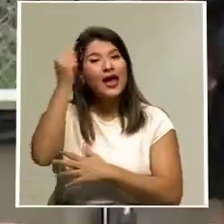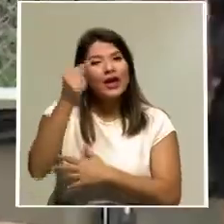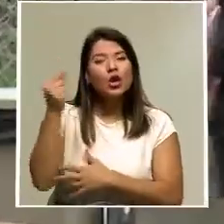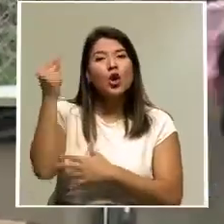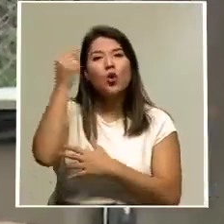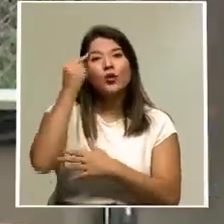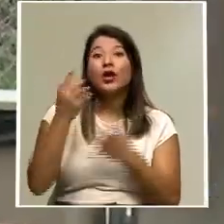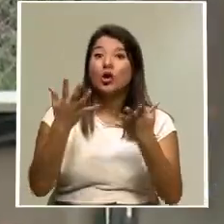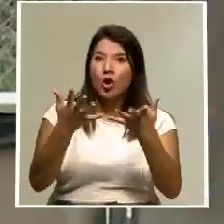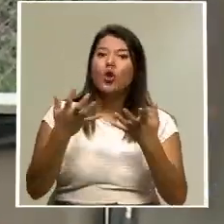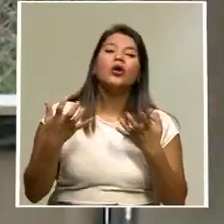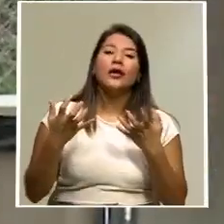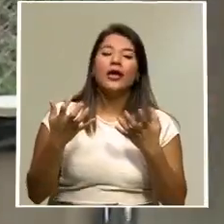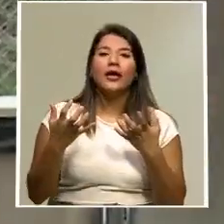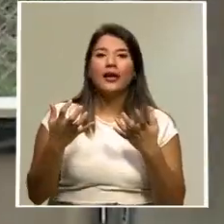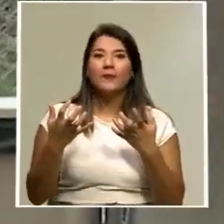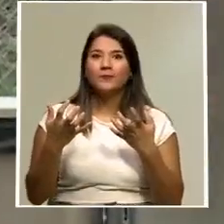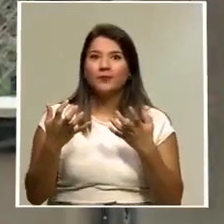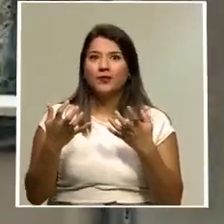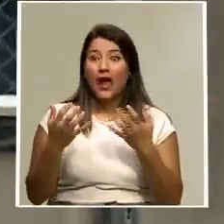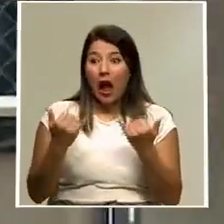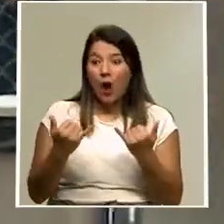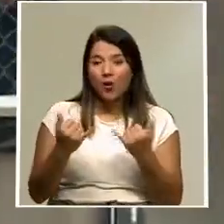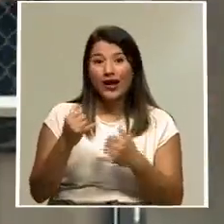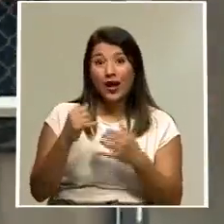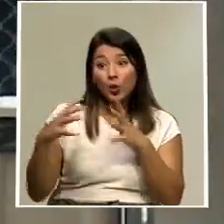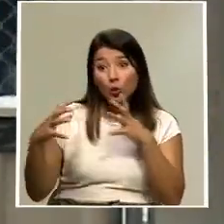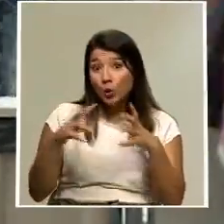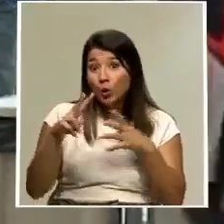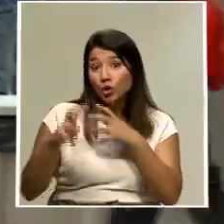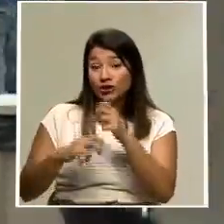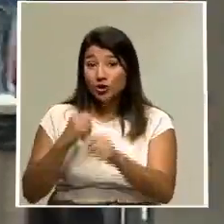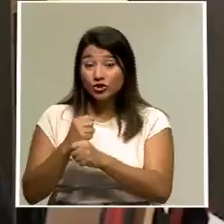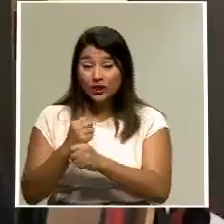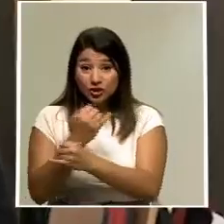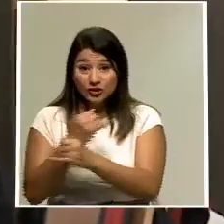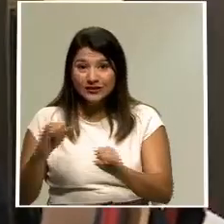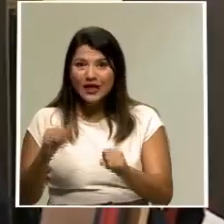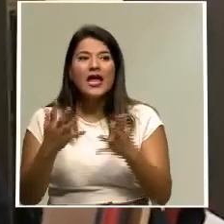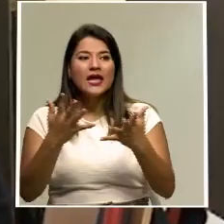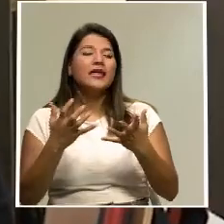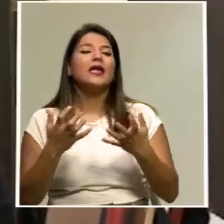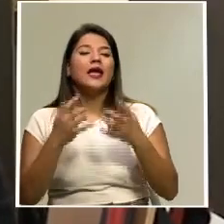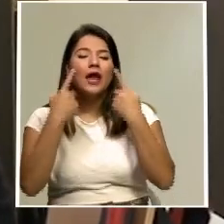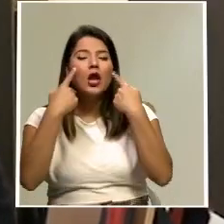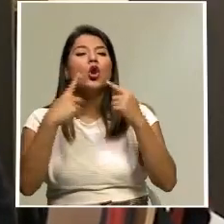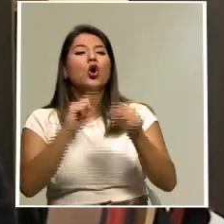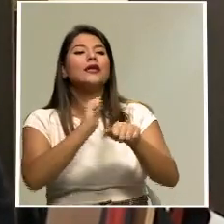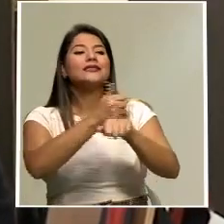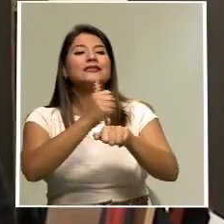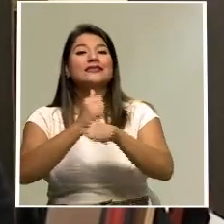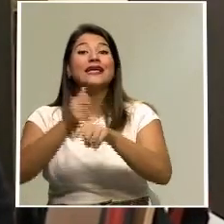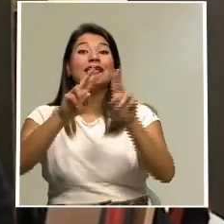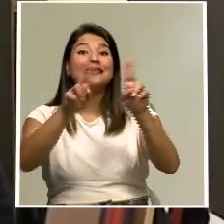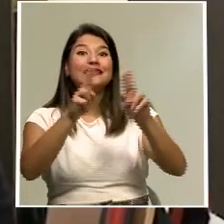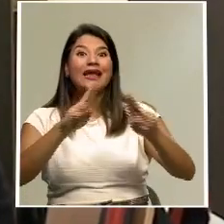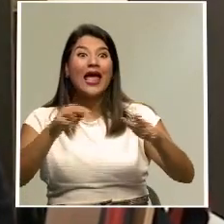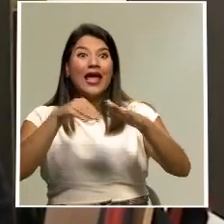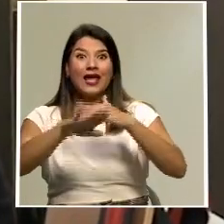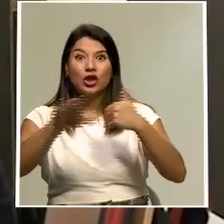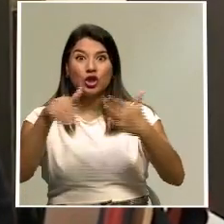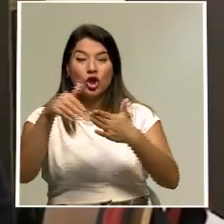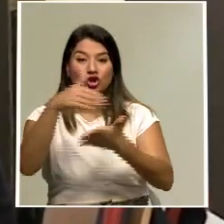del Bicentenario, que mejorará la conectividad para más de 4.500 centros educativos de todo el país y